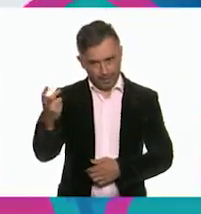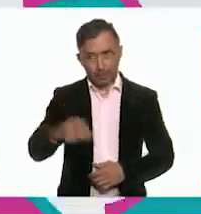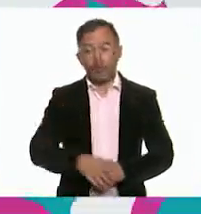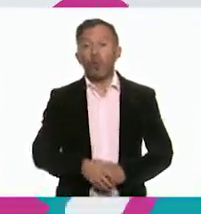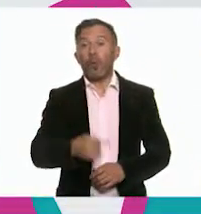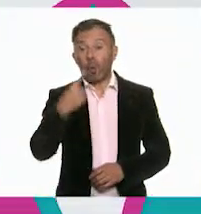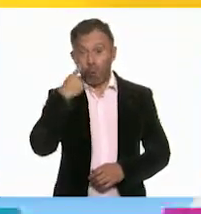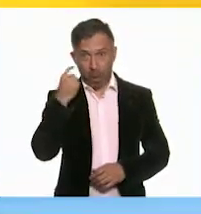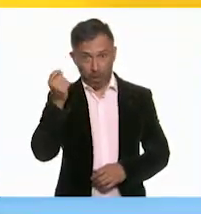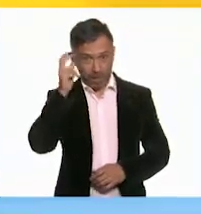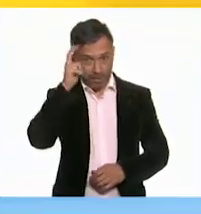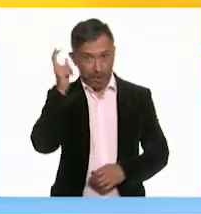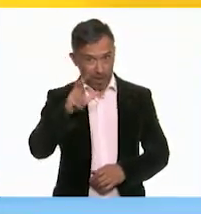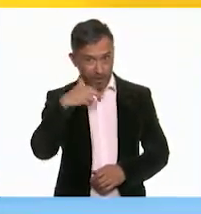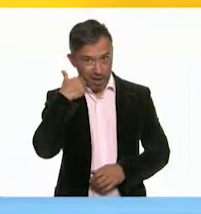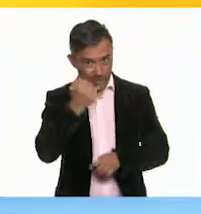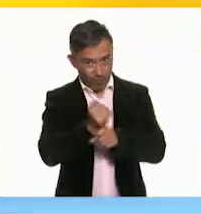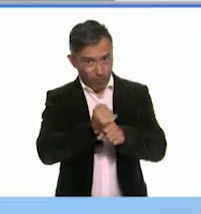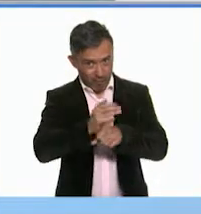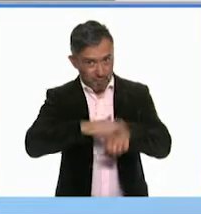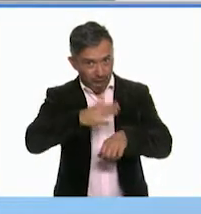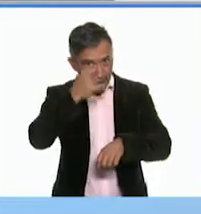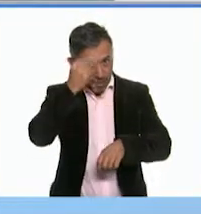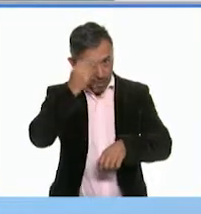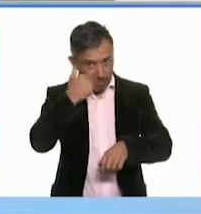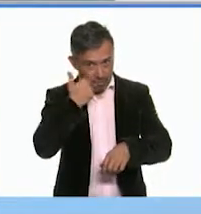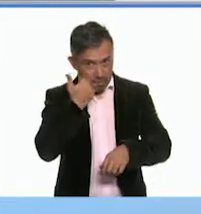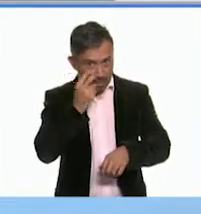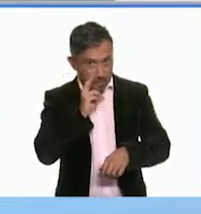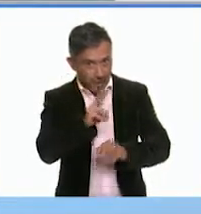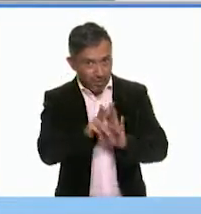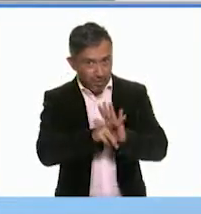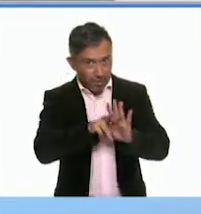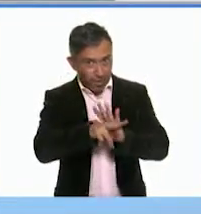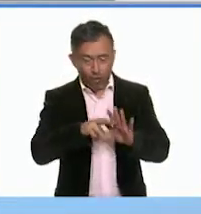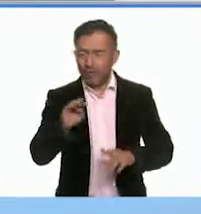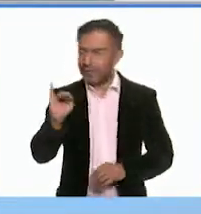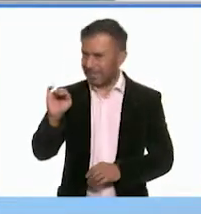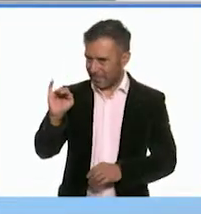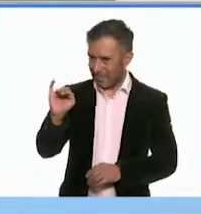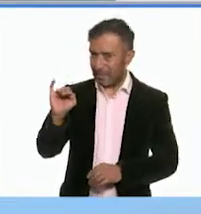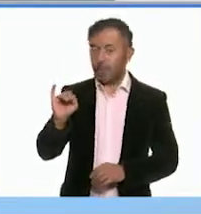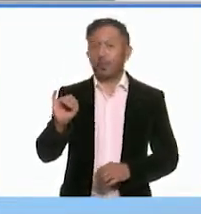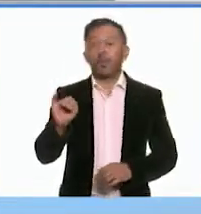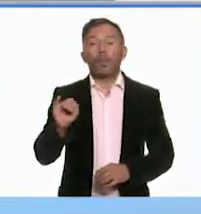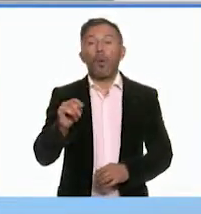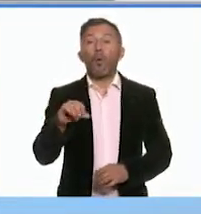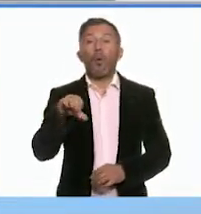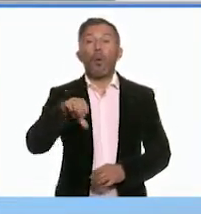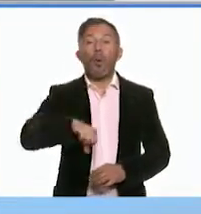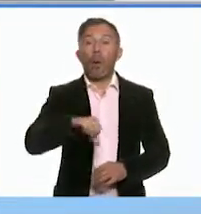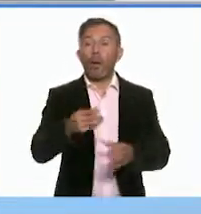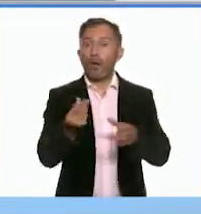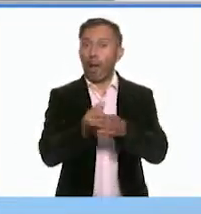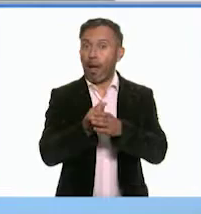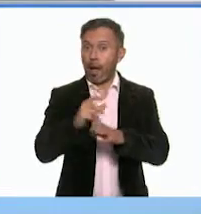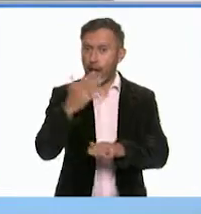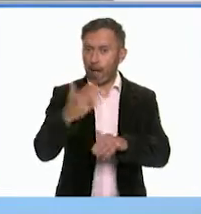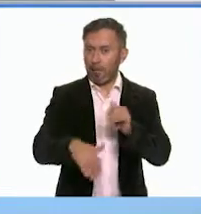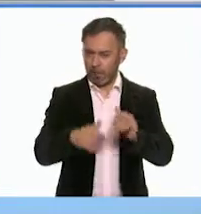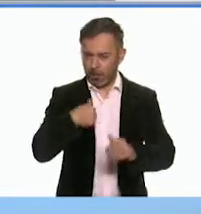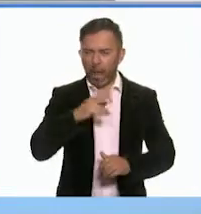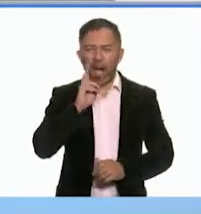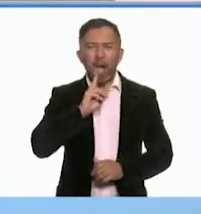Hidalgo vemos un video? Sí, me parece increíble. Y después de la clase, me voy a ir a